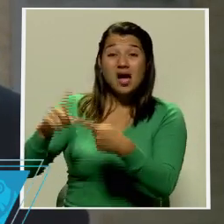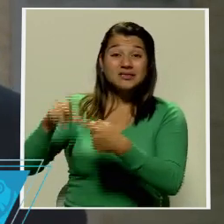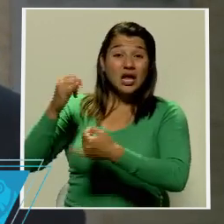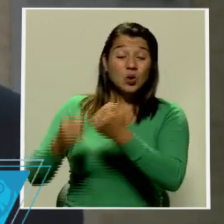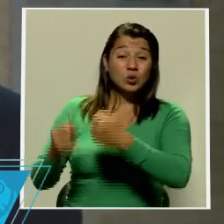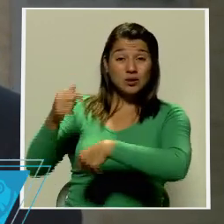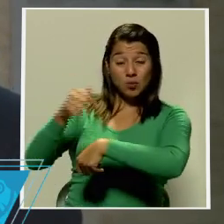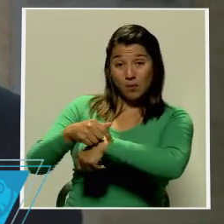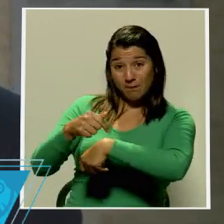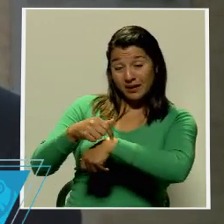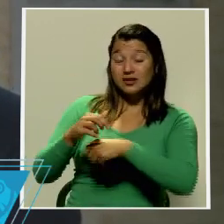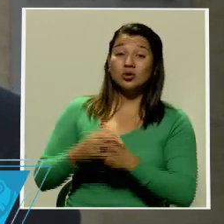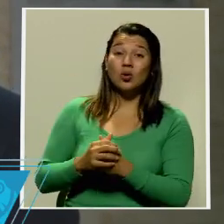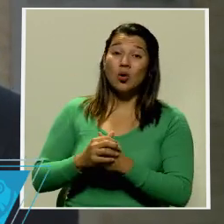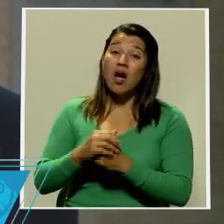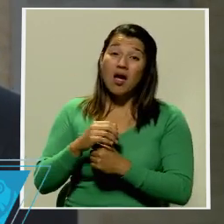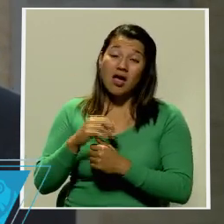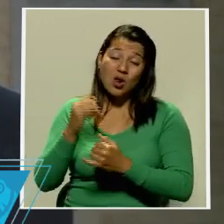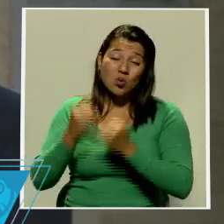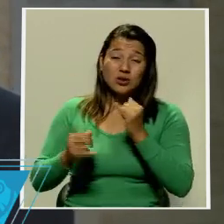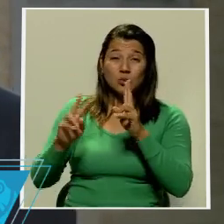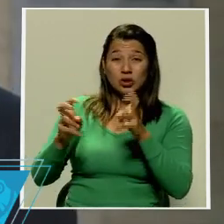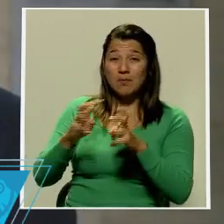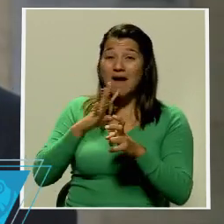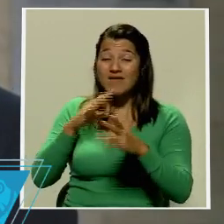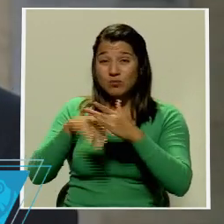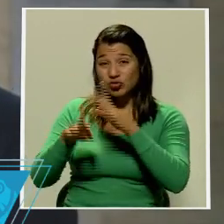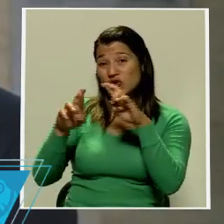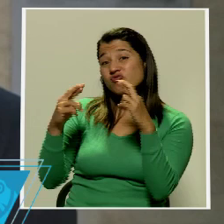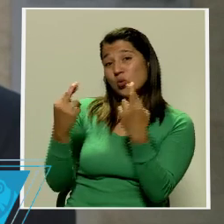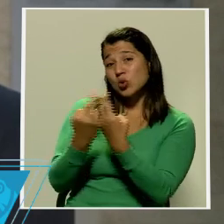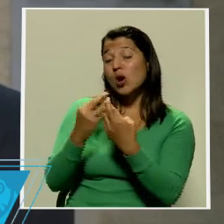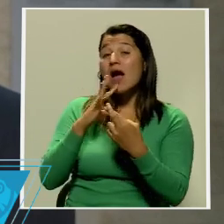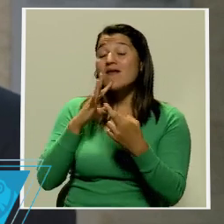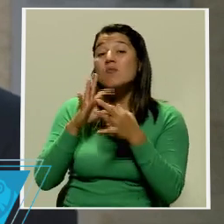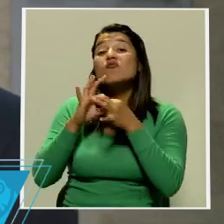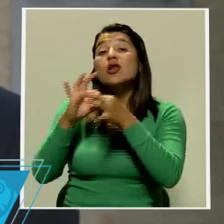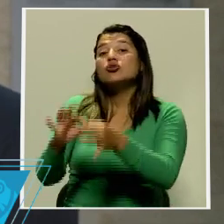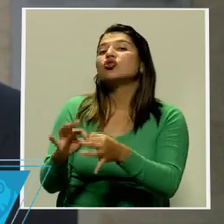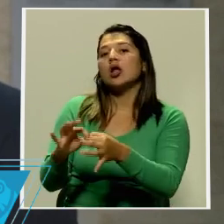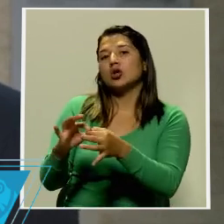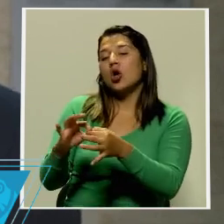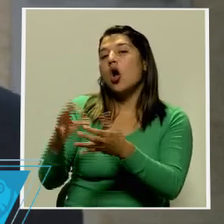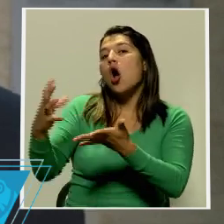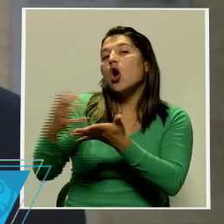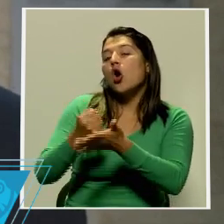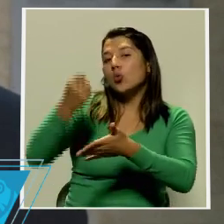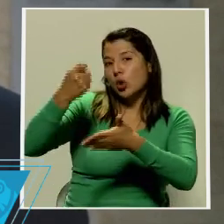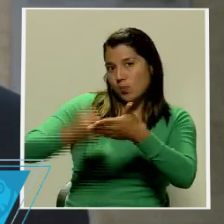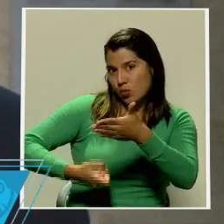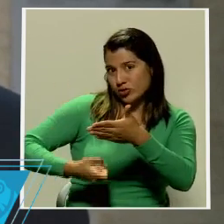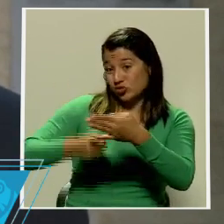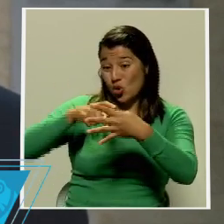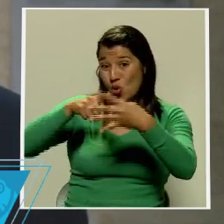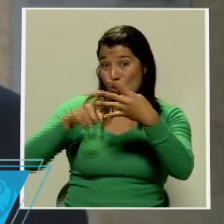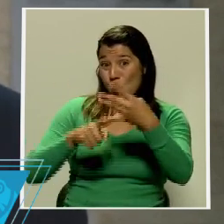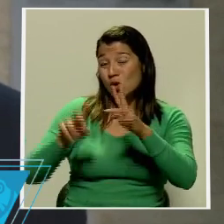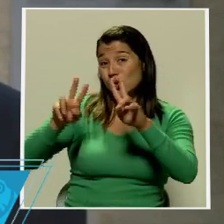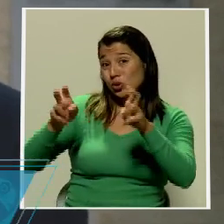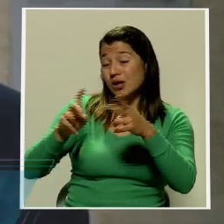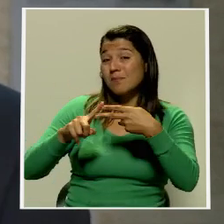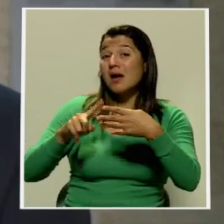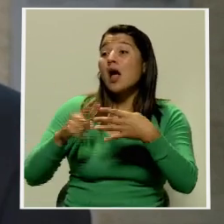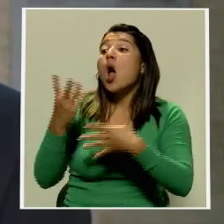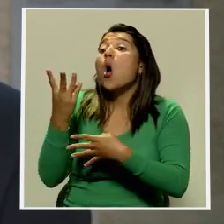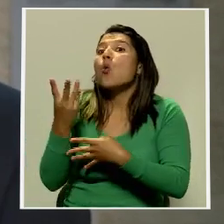fue específicamente para ver el tema de los impuestos. Se hablan puntualmente 4 de ellos, cuánto es lo que intentarían lograr